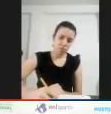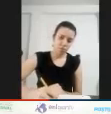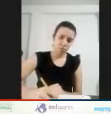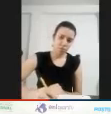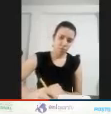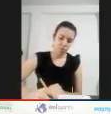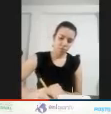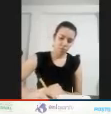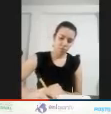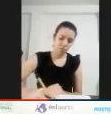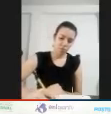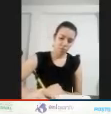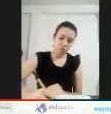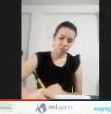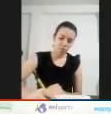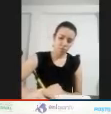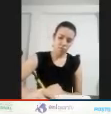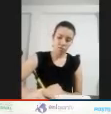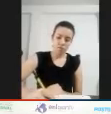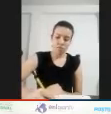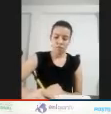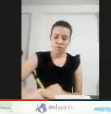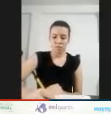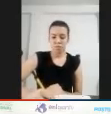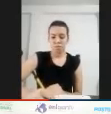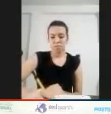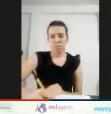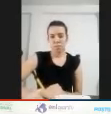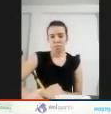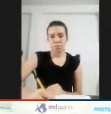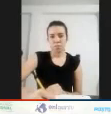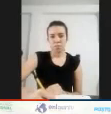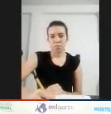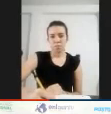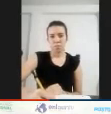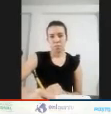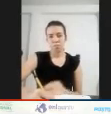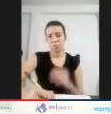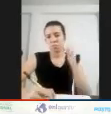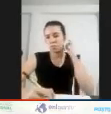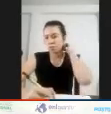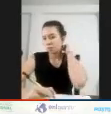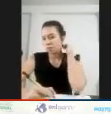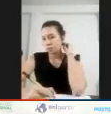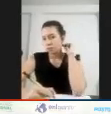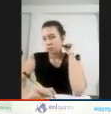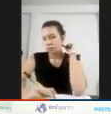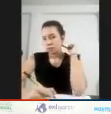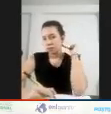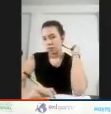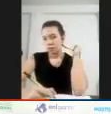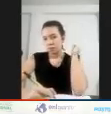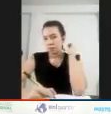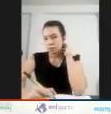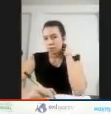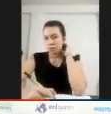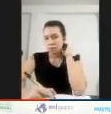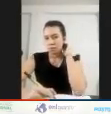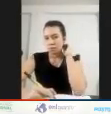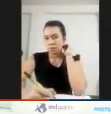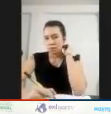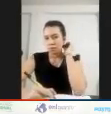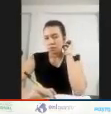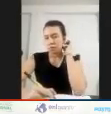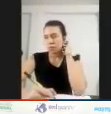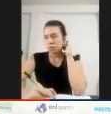más adelante. Pero respecto a lo que le preguntaba hace un momento, la obligación del derecho registral y notarial, aquellos que